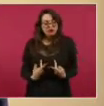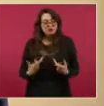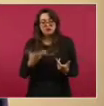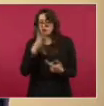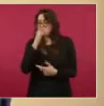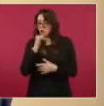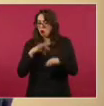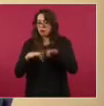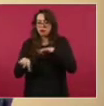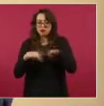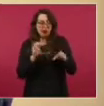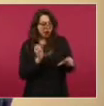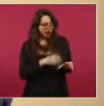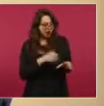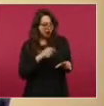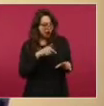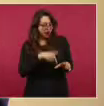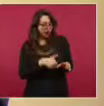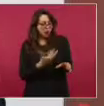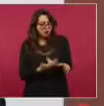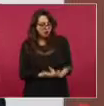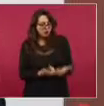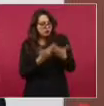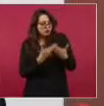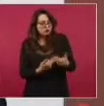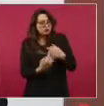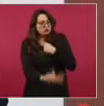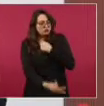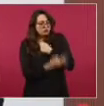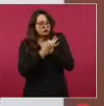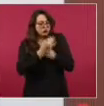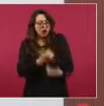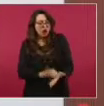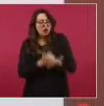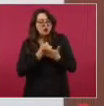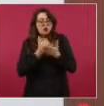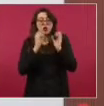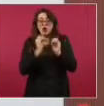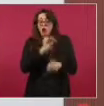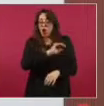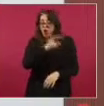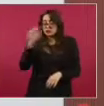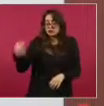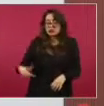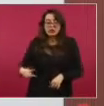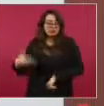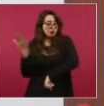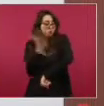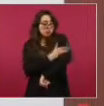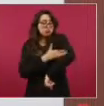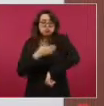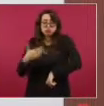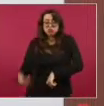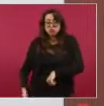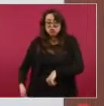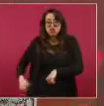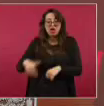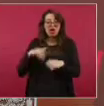físicas o cuando una mutilación tan frecuente en nuestro estado nos impidiera